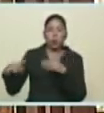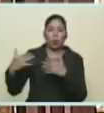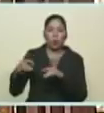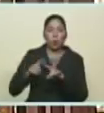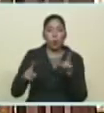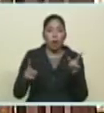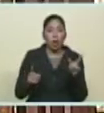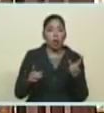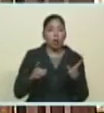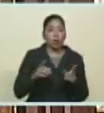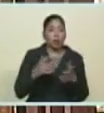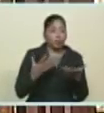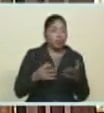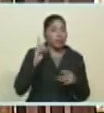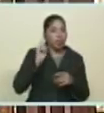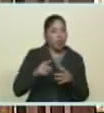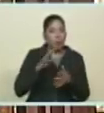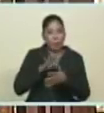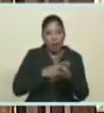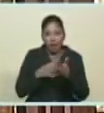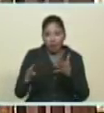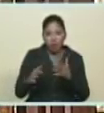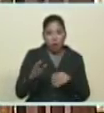que trabajar con un plan,